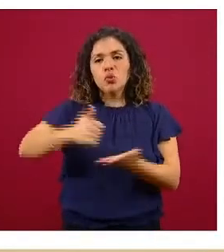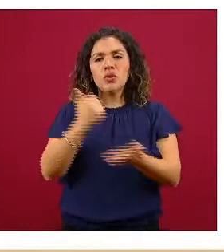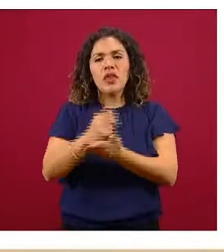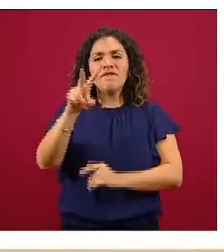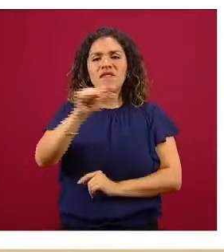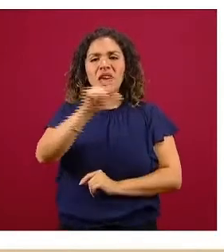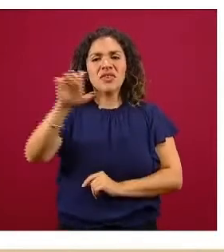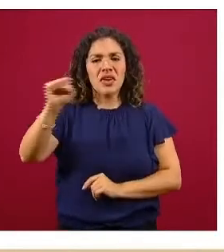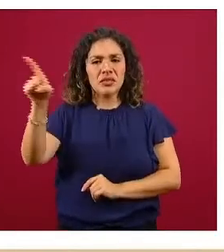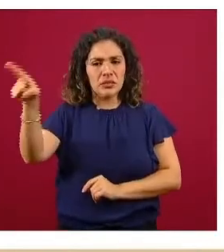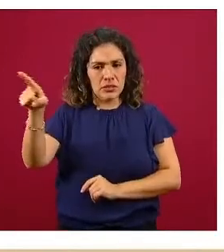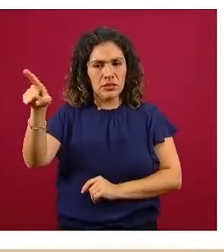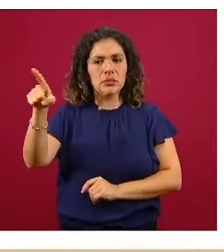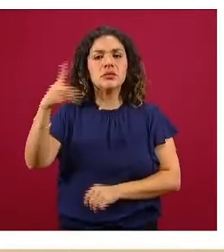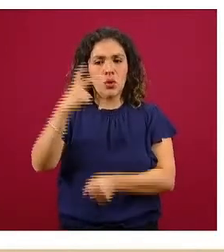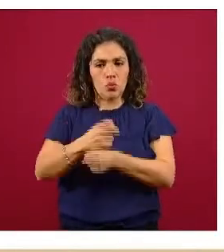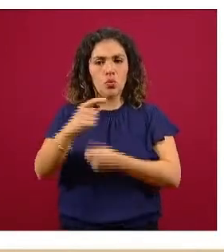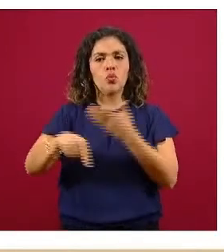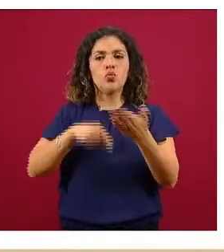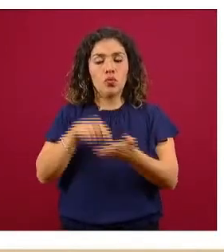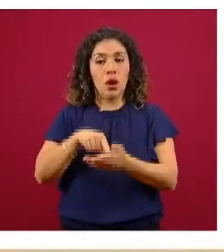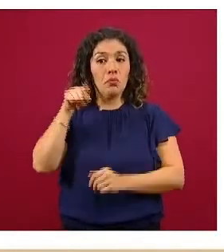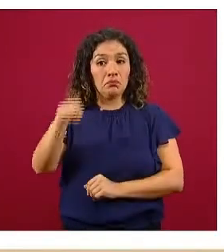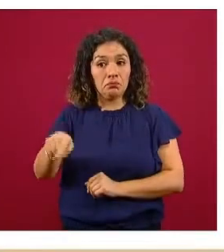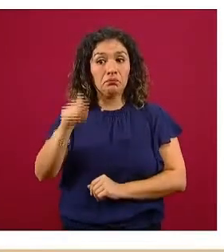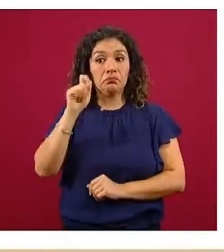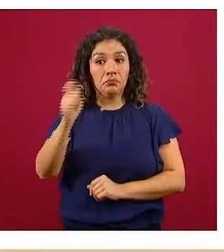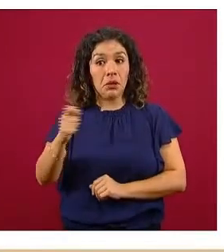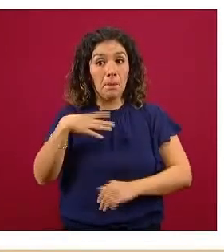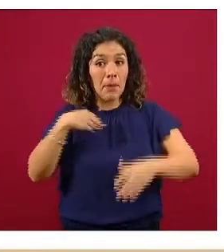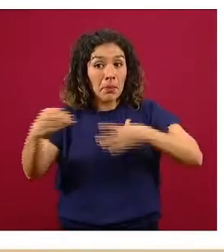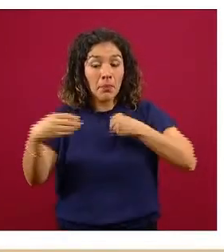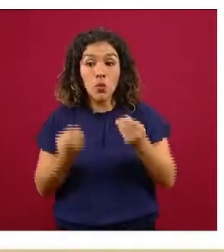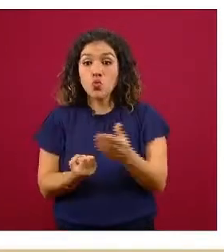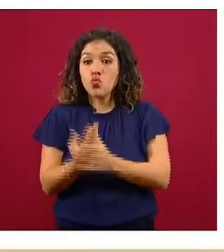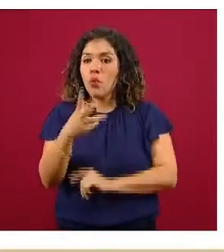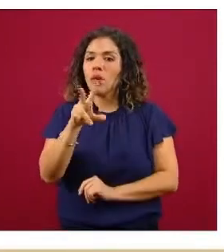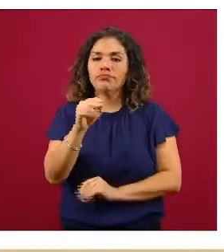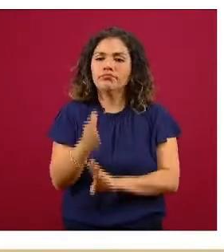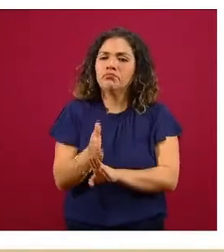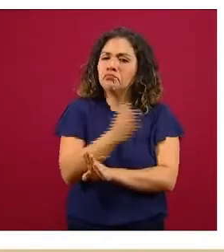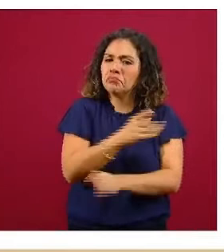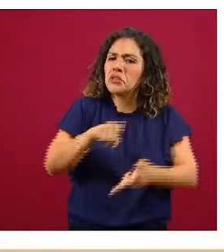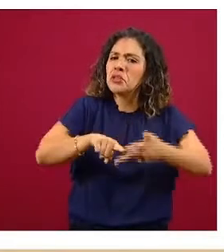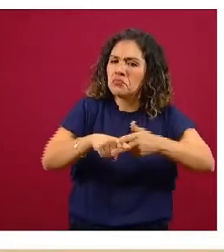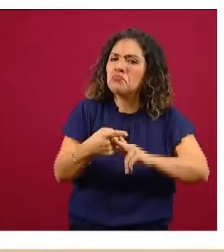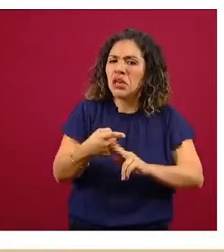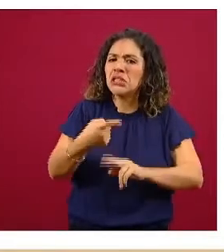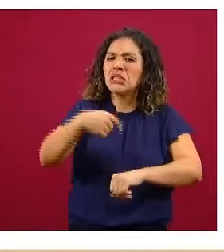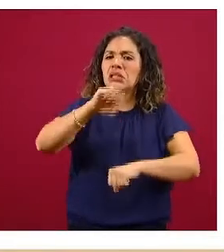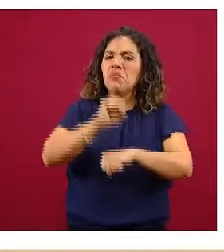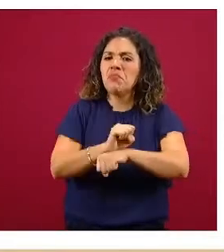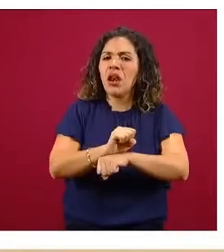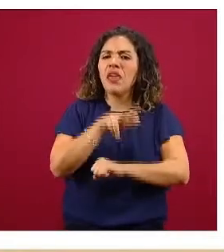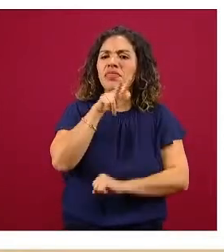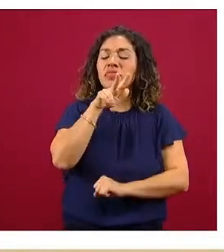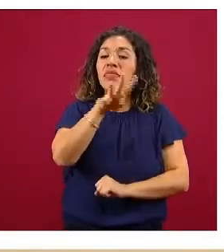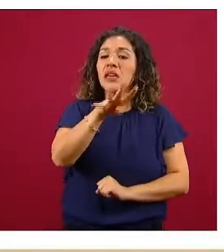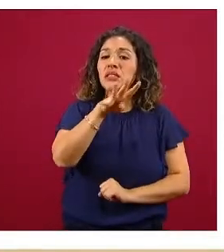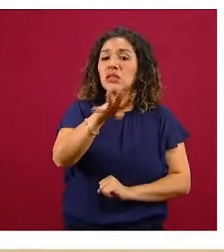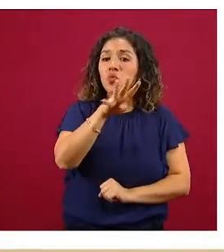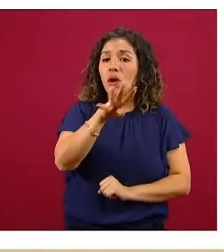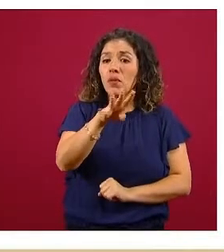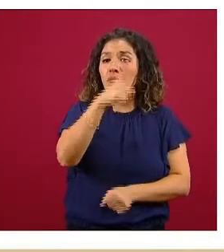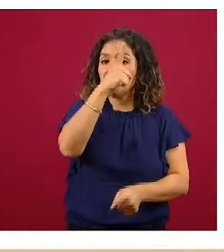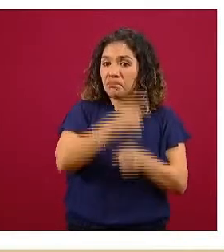del estado de San Luis Potosí. Aquí no es una transmisión reciente, vemos que Ciudad Valles prácticamente inició desde la semana 19 con